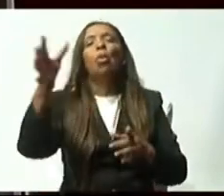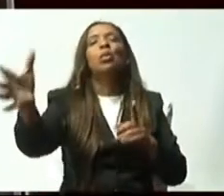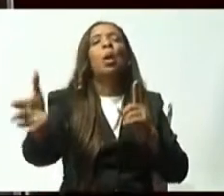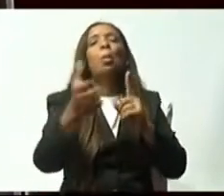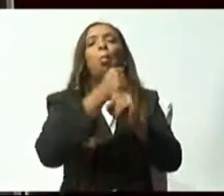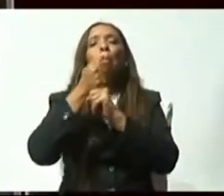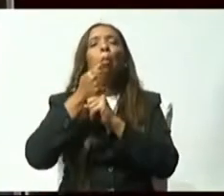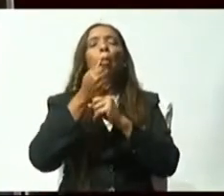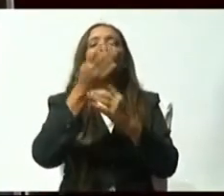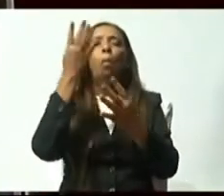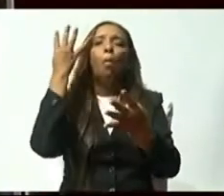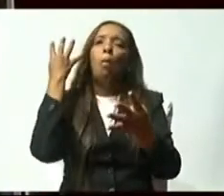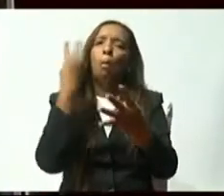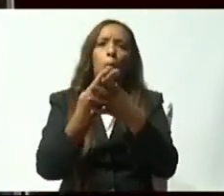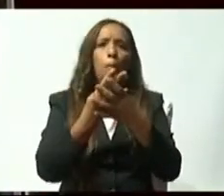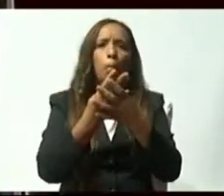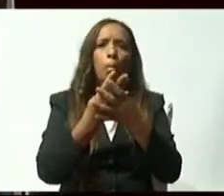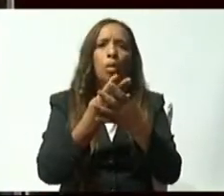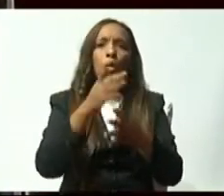de la misma forma que lo han hecho,